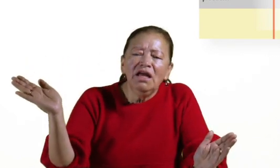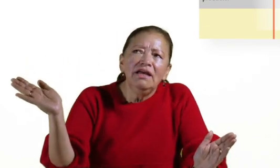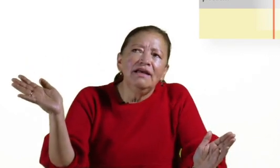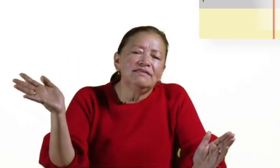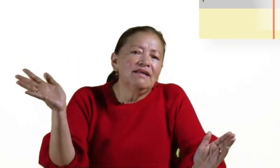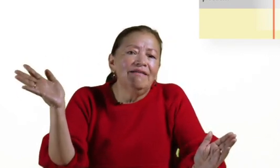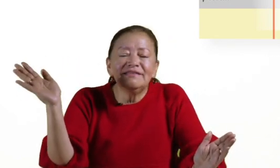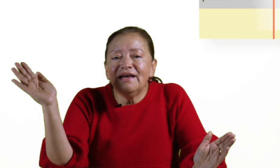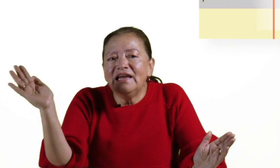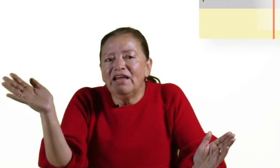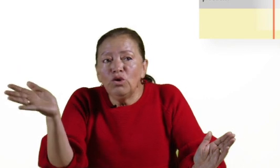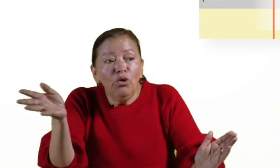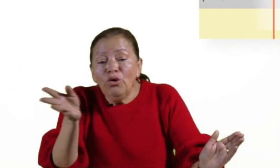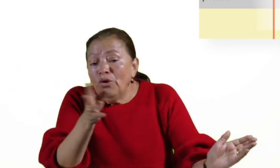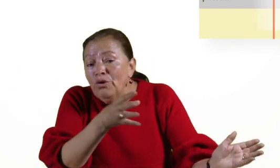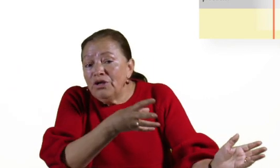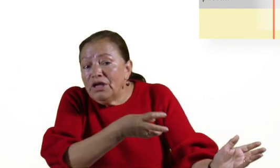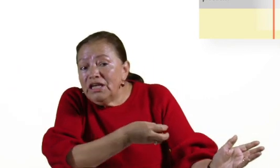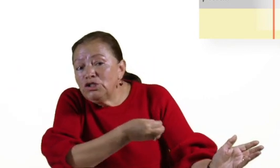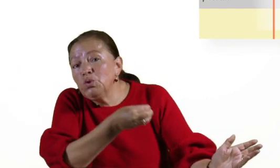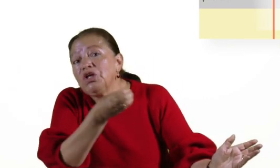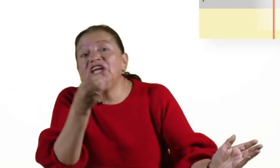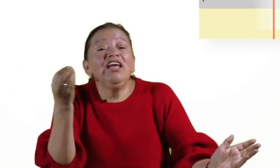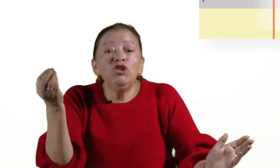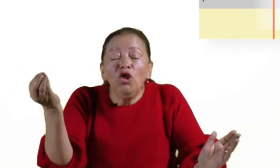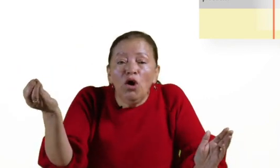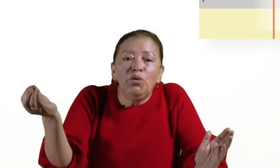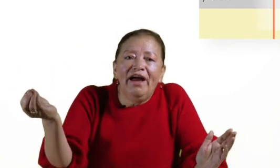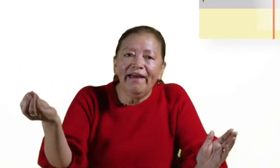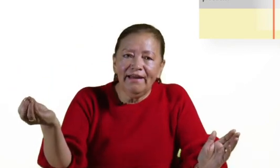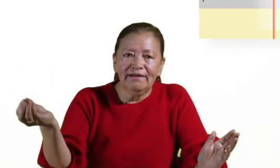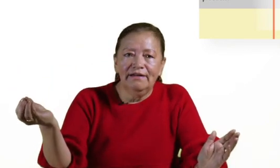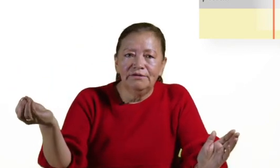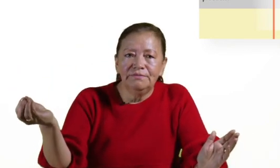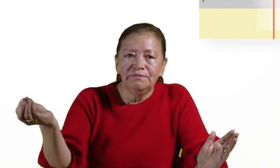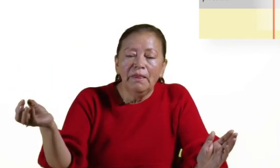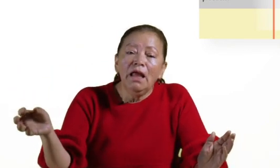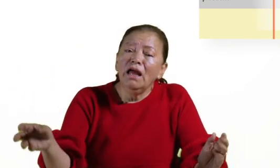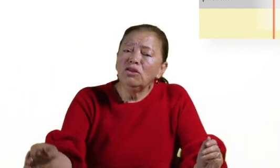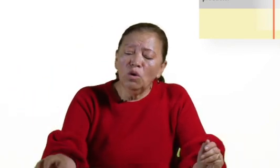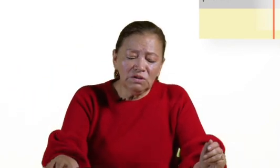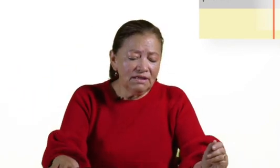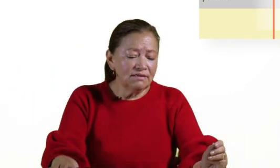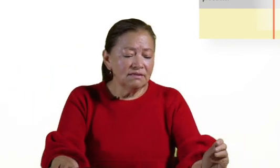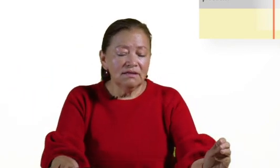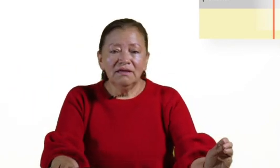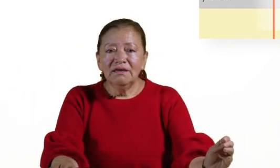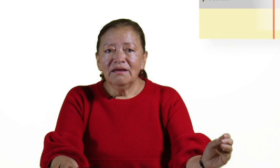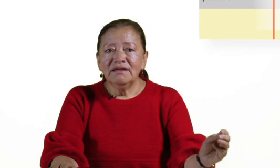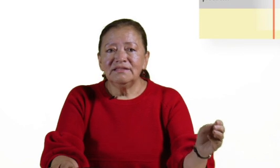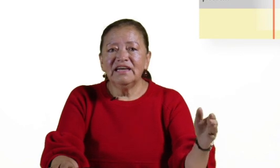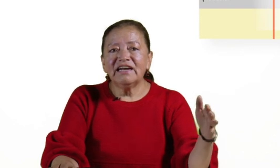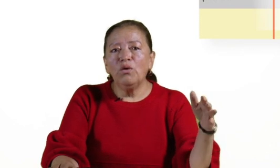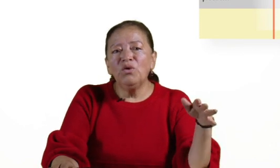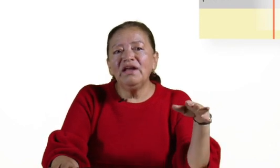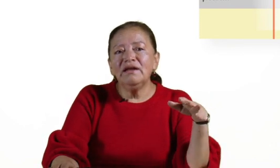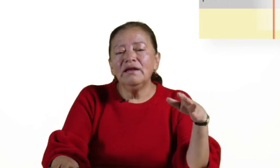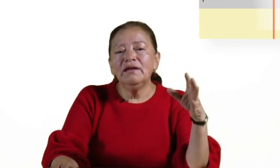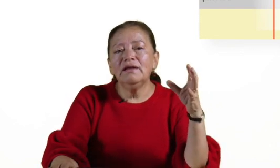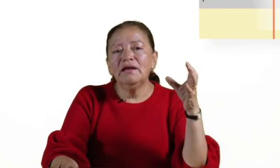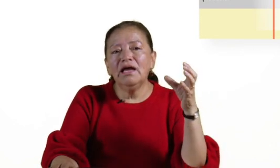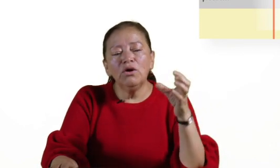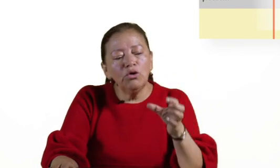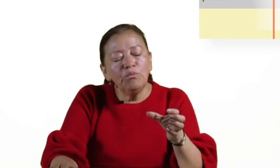trabajo y estaban saliendo y surgiendo de una guerra. Entonces, se